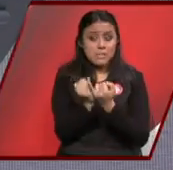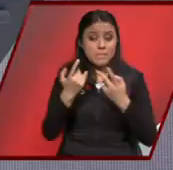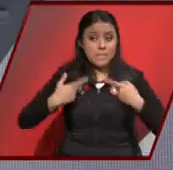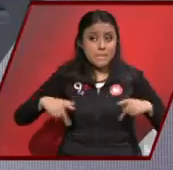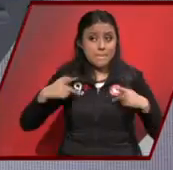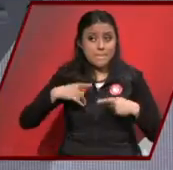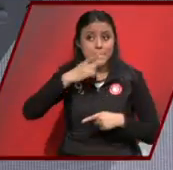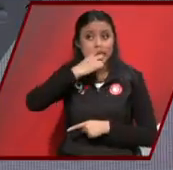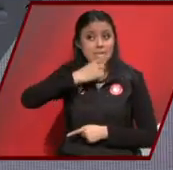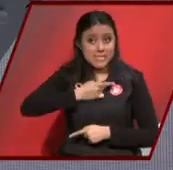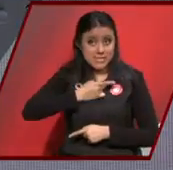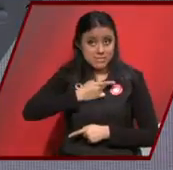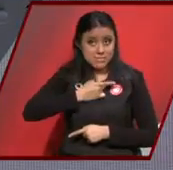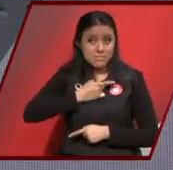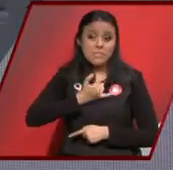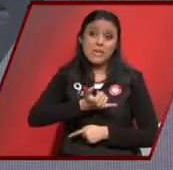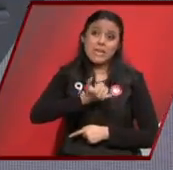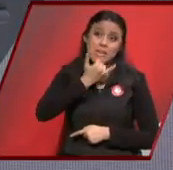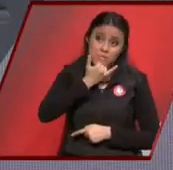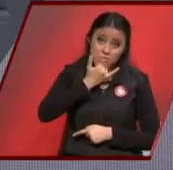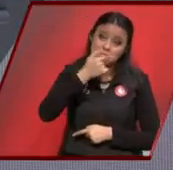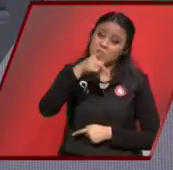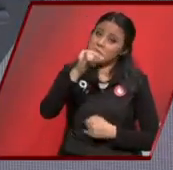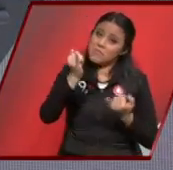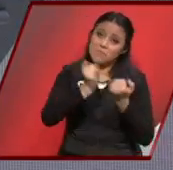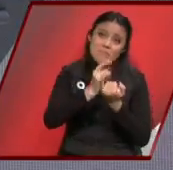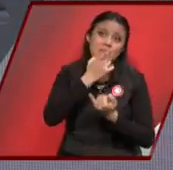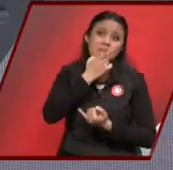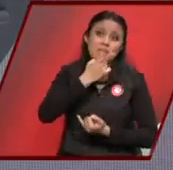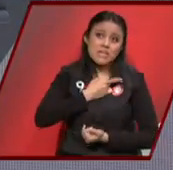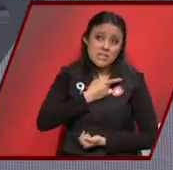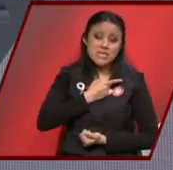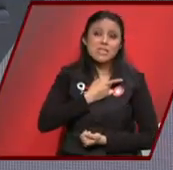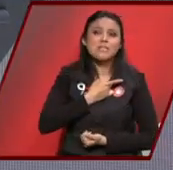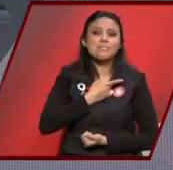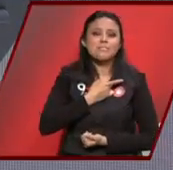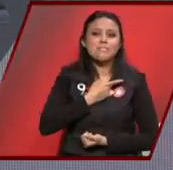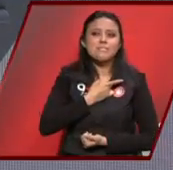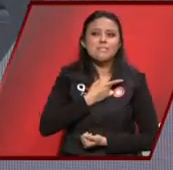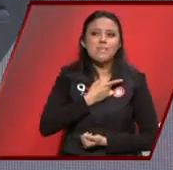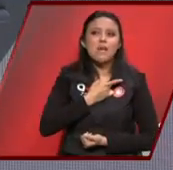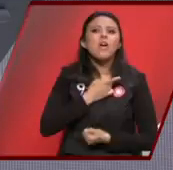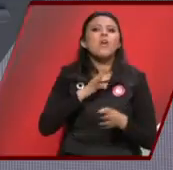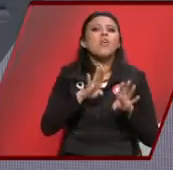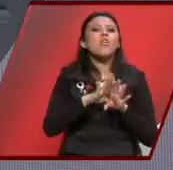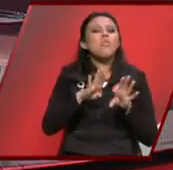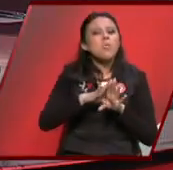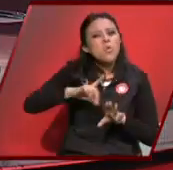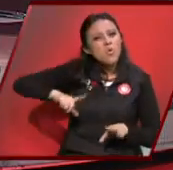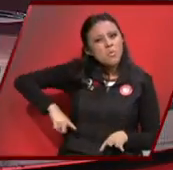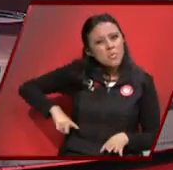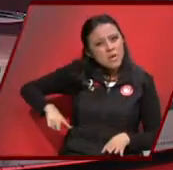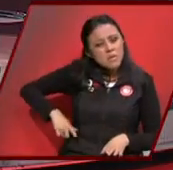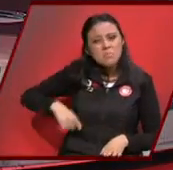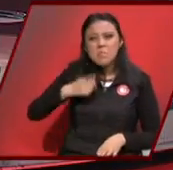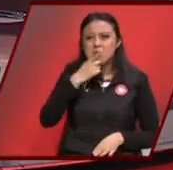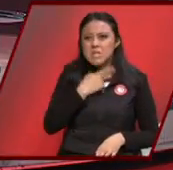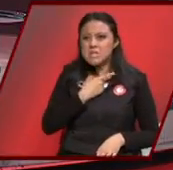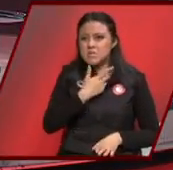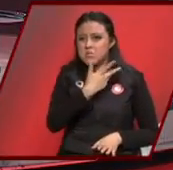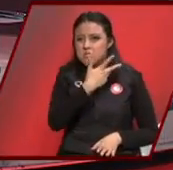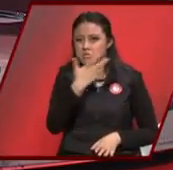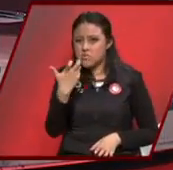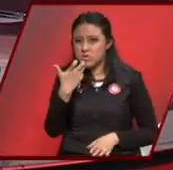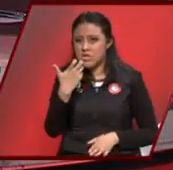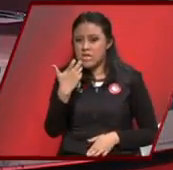la gente. Perdóneme las expresiones, pero así me lo dice. Pero así te lo dices. ¿Cómo se atreve el gobierno a decirme, tenemos